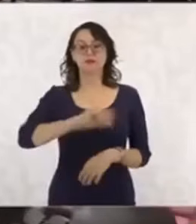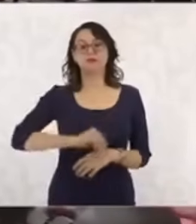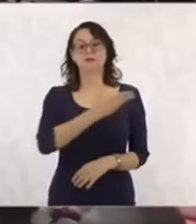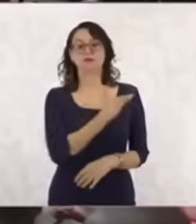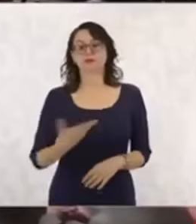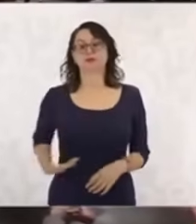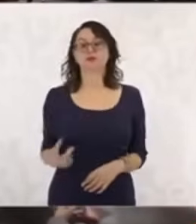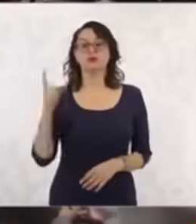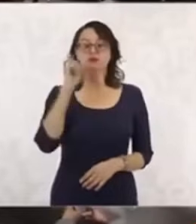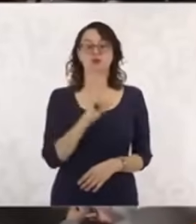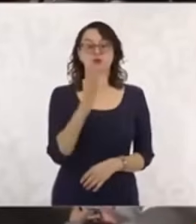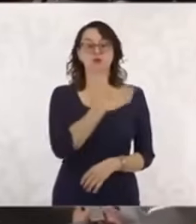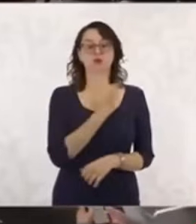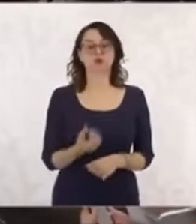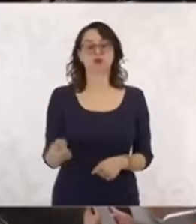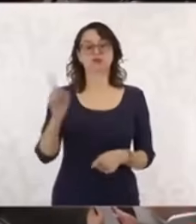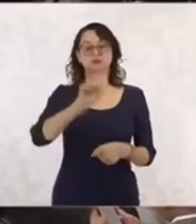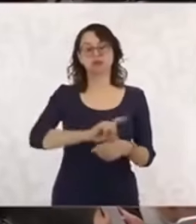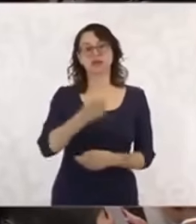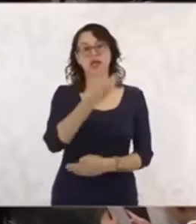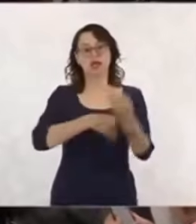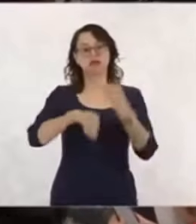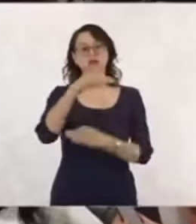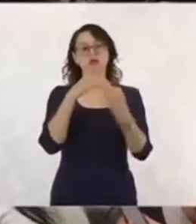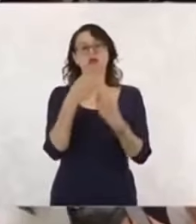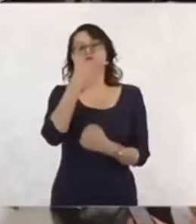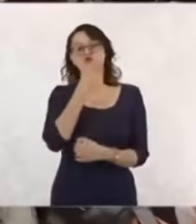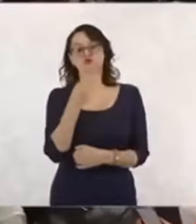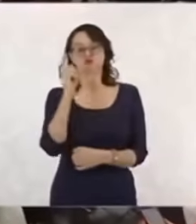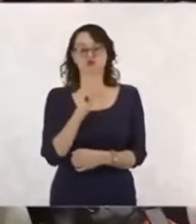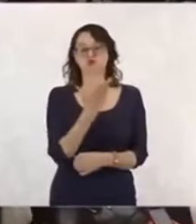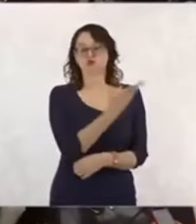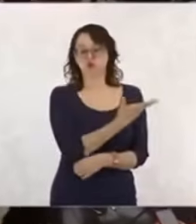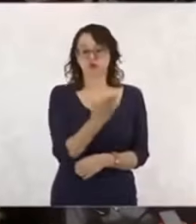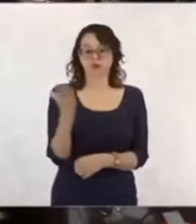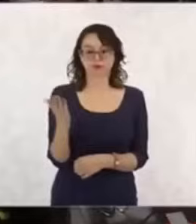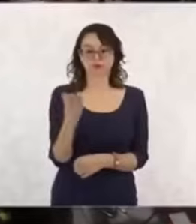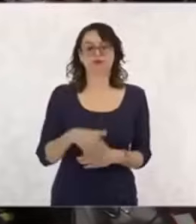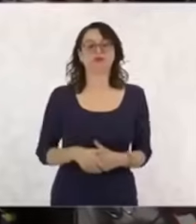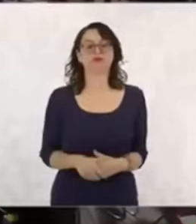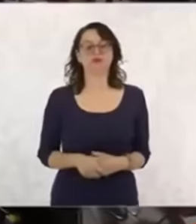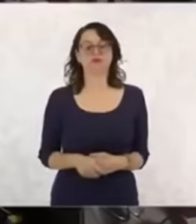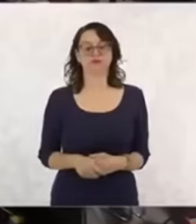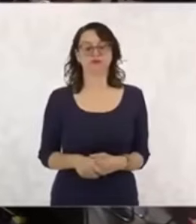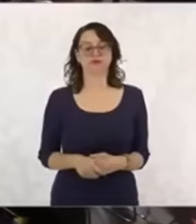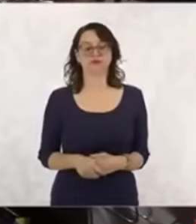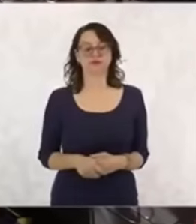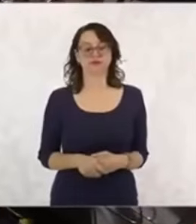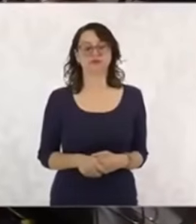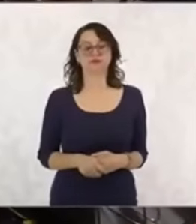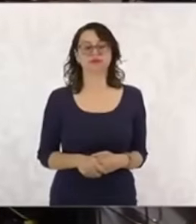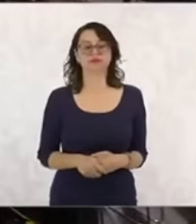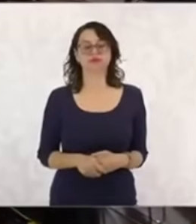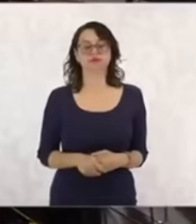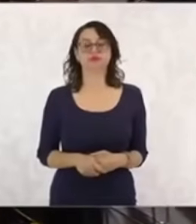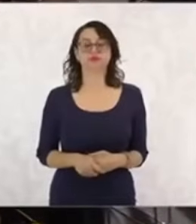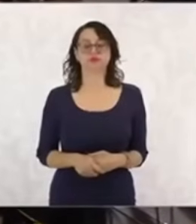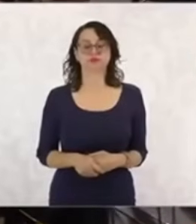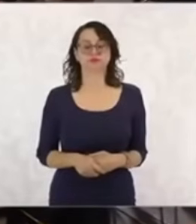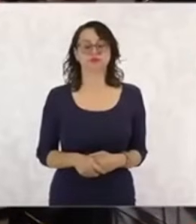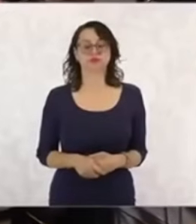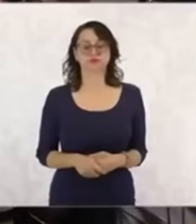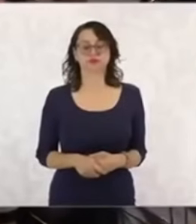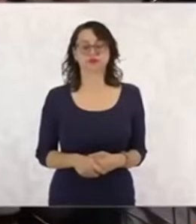Presidenta. Muy buenos días a todas y a todos. El día de hoy vamos a informar sobre